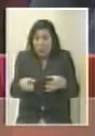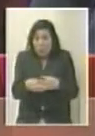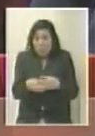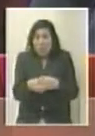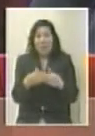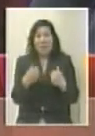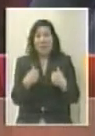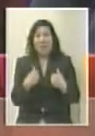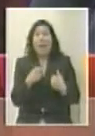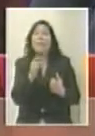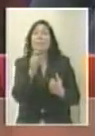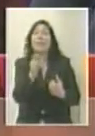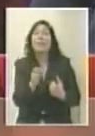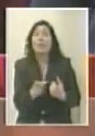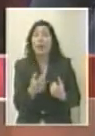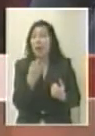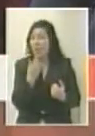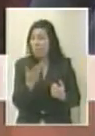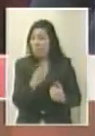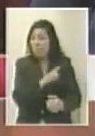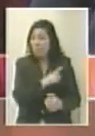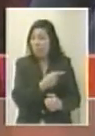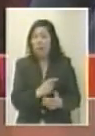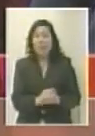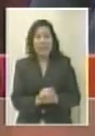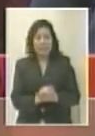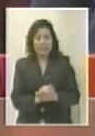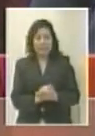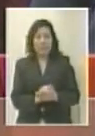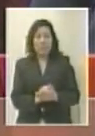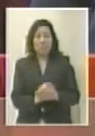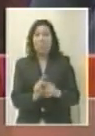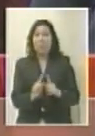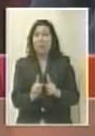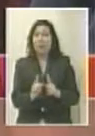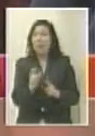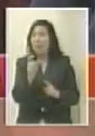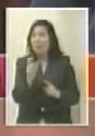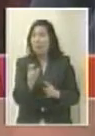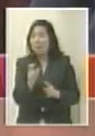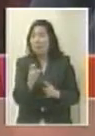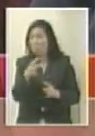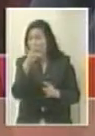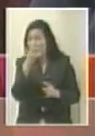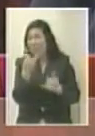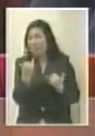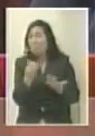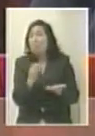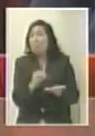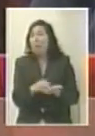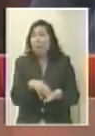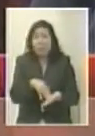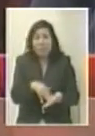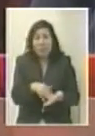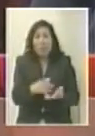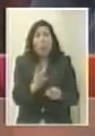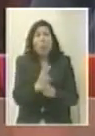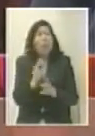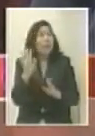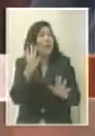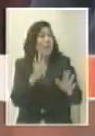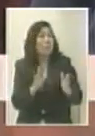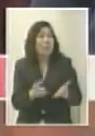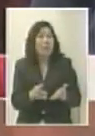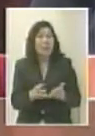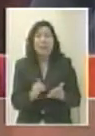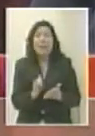algo que reclama el ciudadano es justamente fortalecer la fiscalización. Creo que el ciudadano aprecia que aquello más débil en materia ambiental es